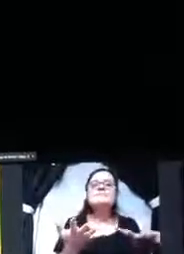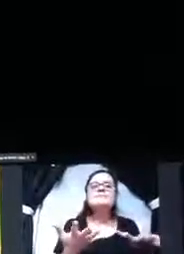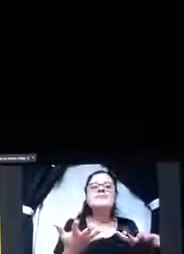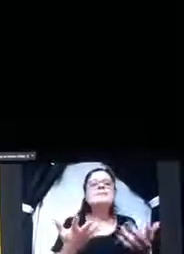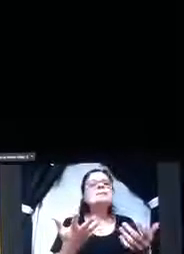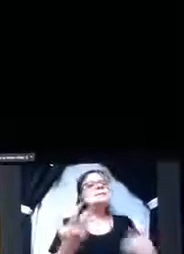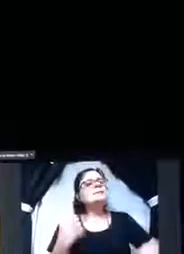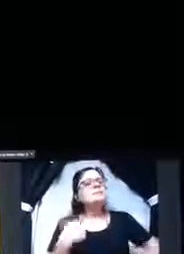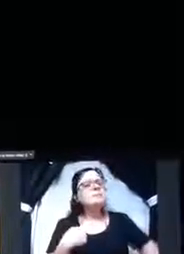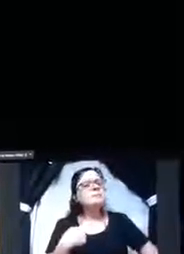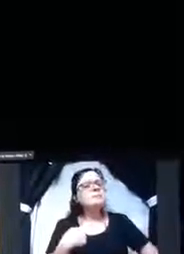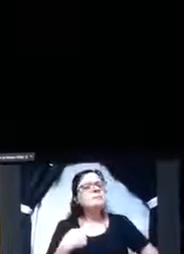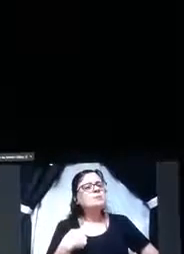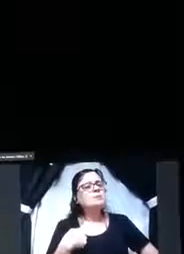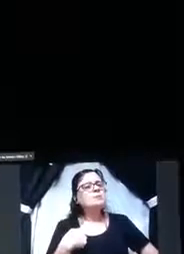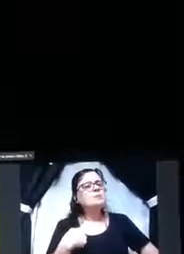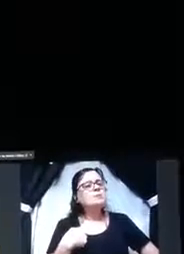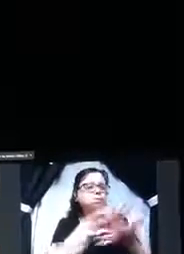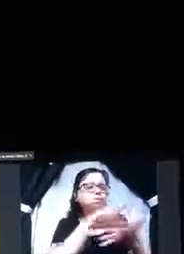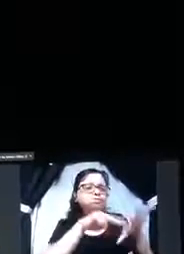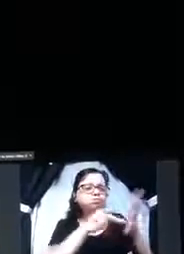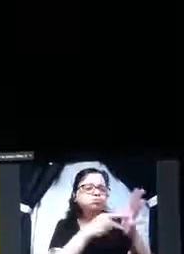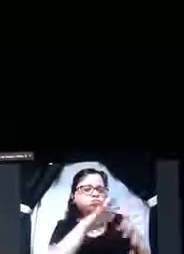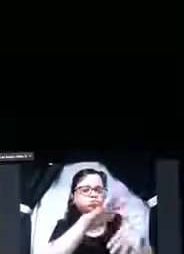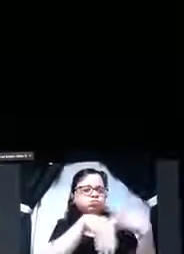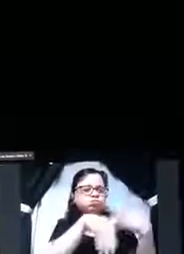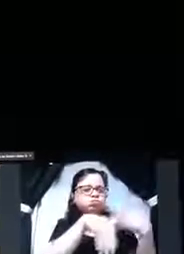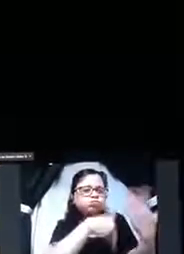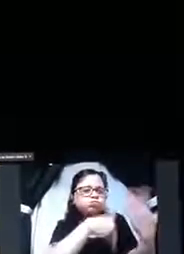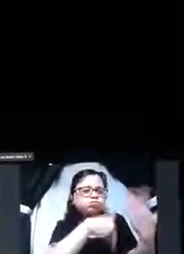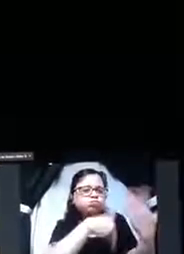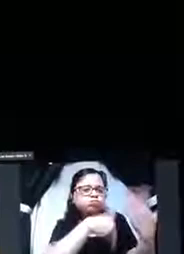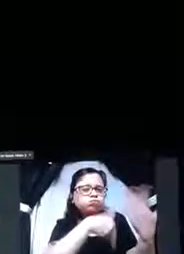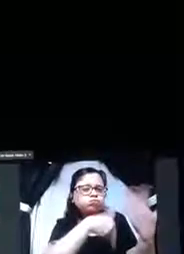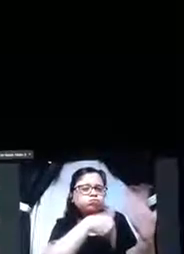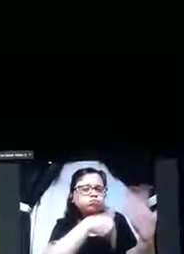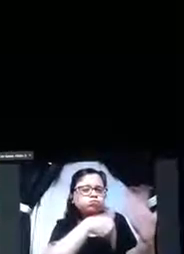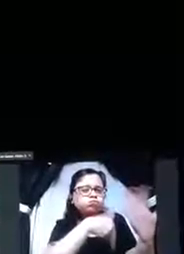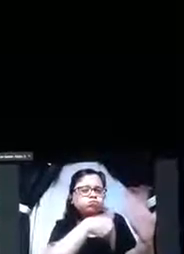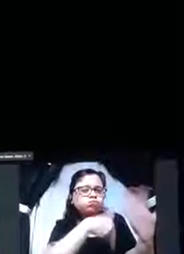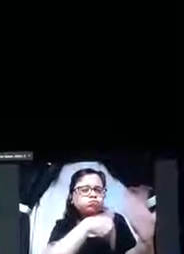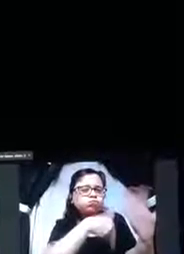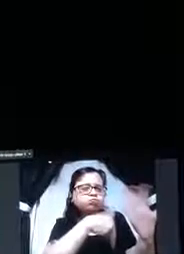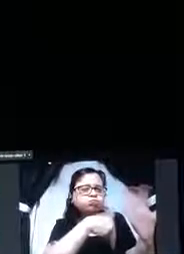problema necesitamos estudiar cada vez más y más y más.